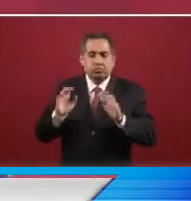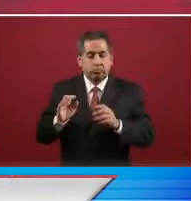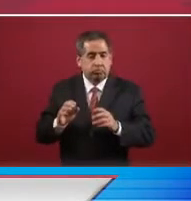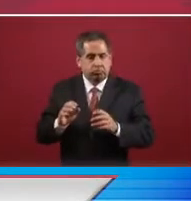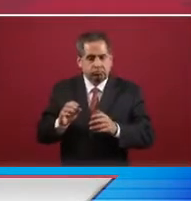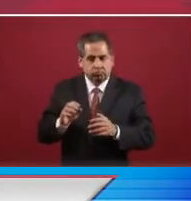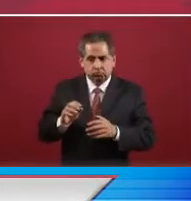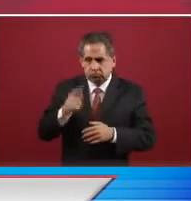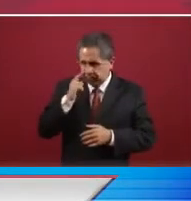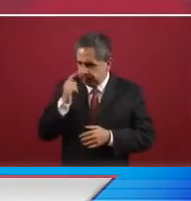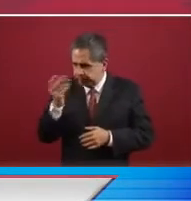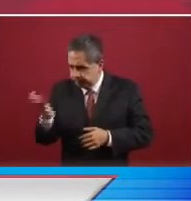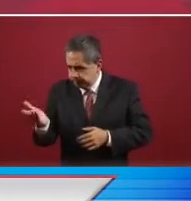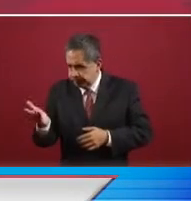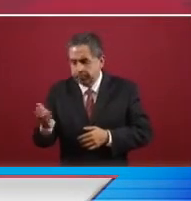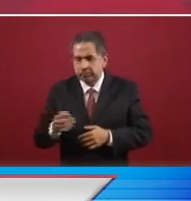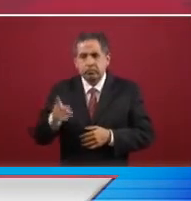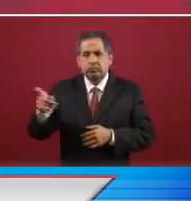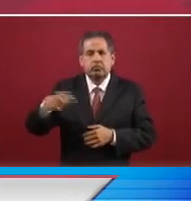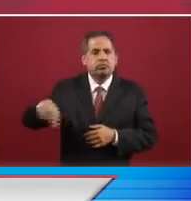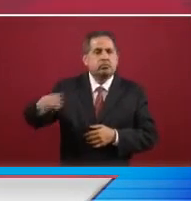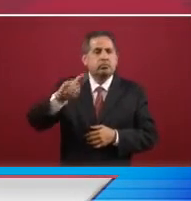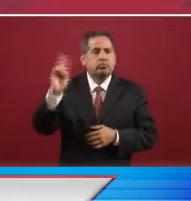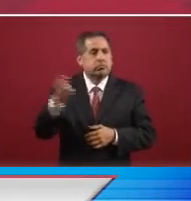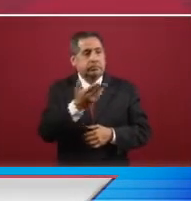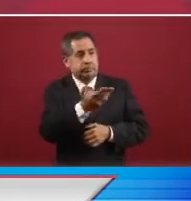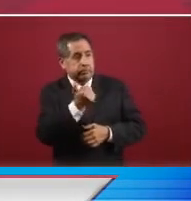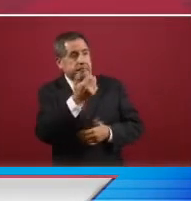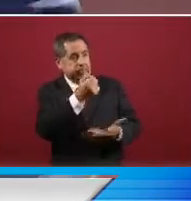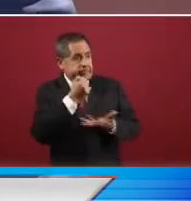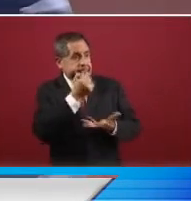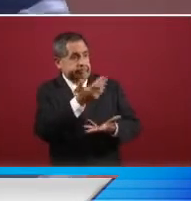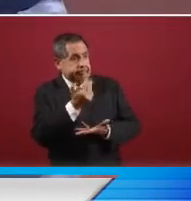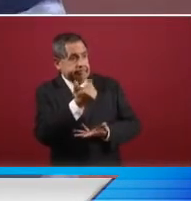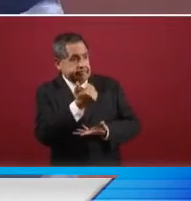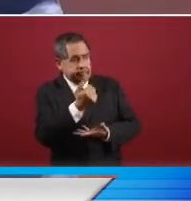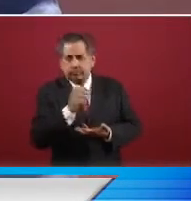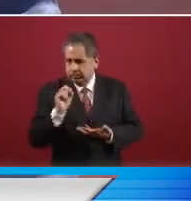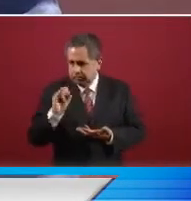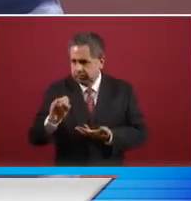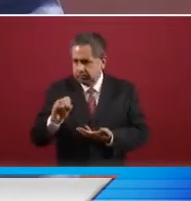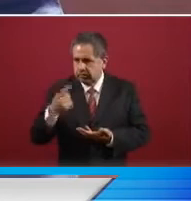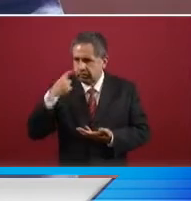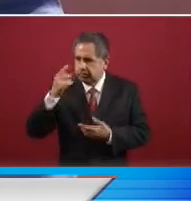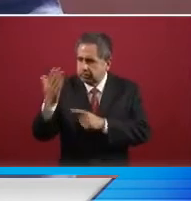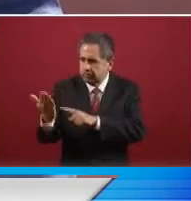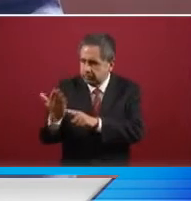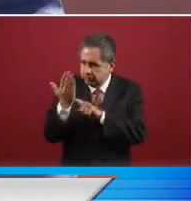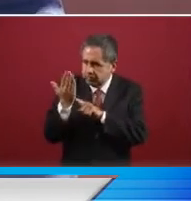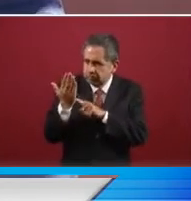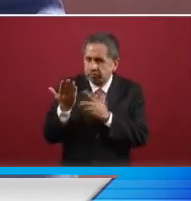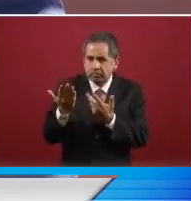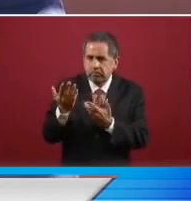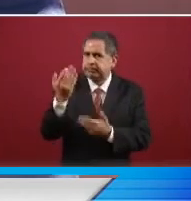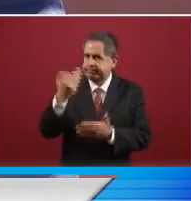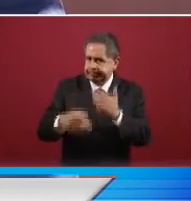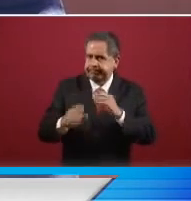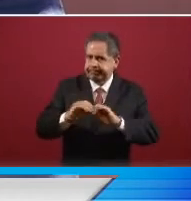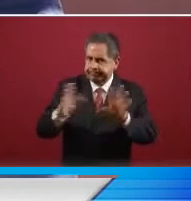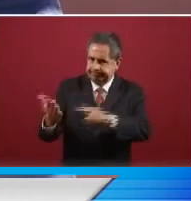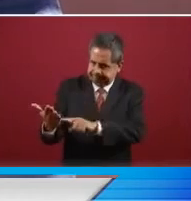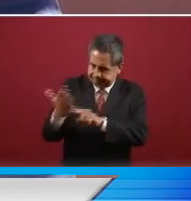complicidad entre sindicatos y autoridades. Estas prácticas ya no se permiten. Se ha iniciado ya el sistema de universidades públicas y se abrirán